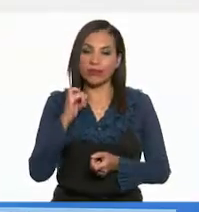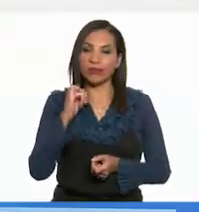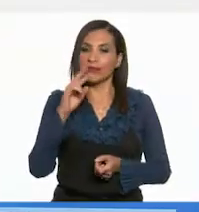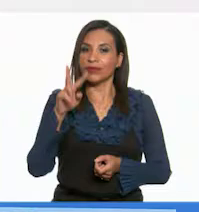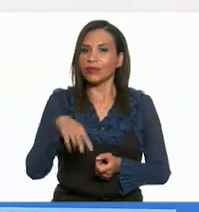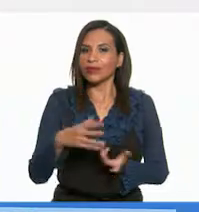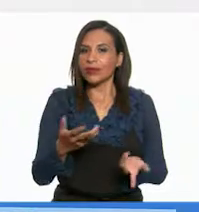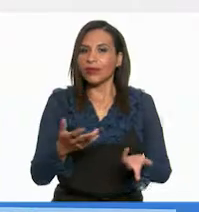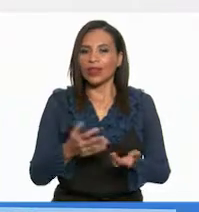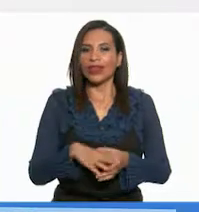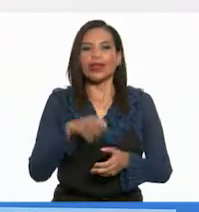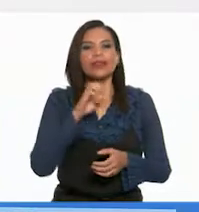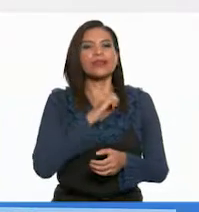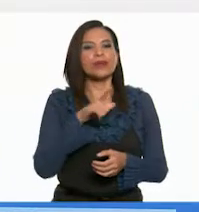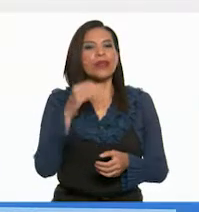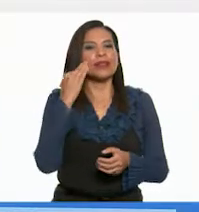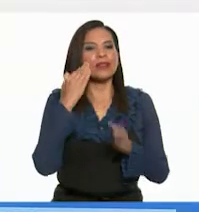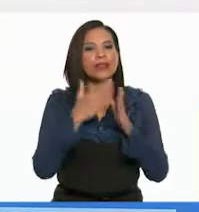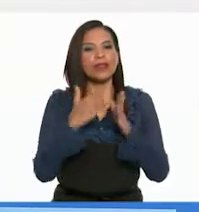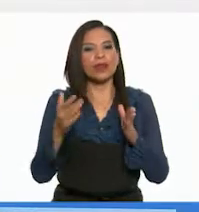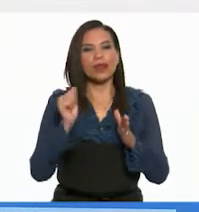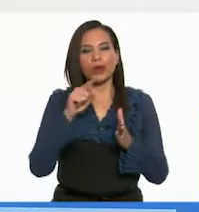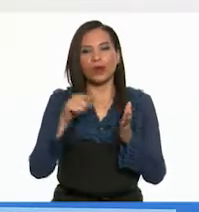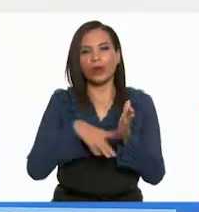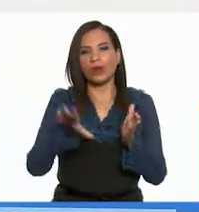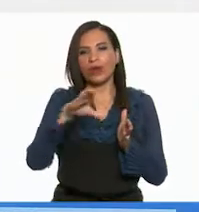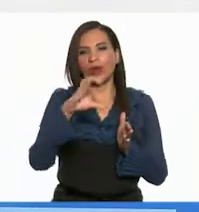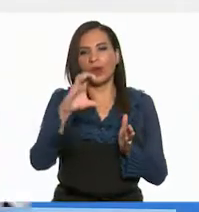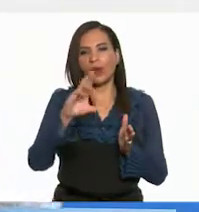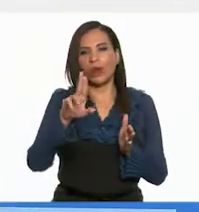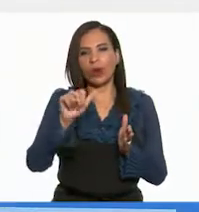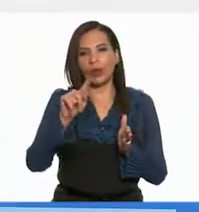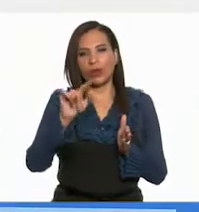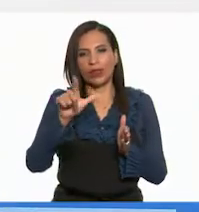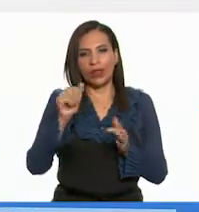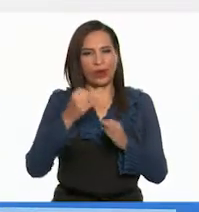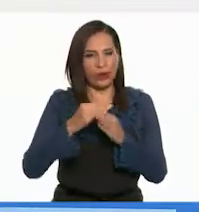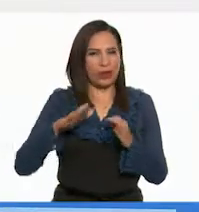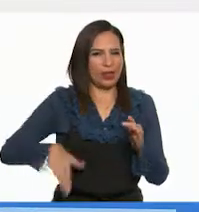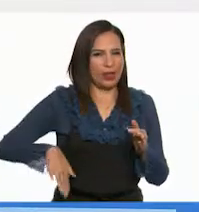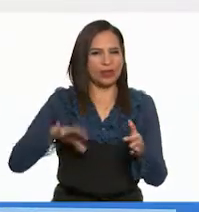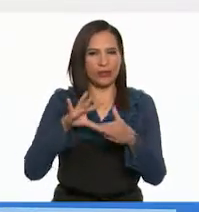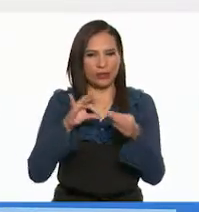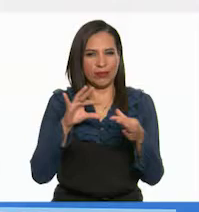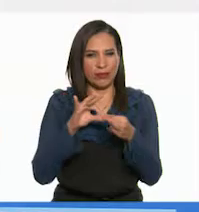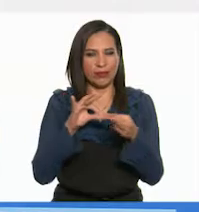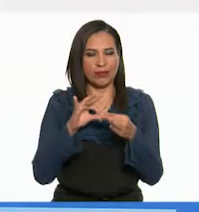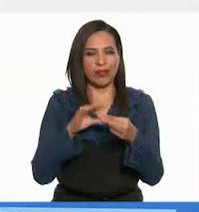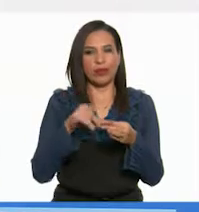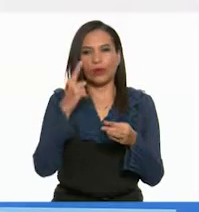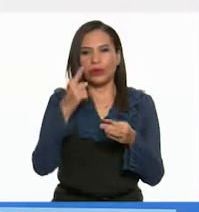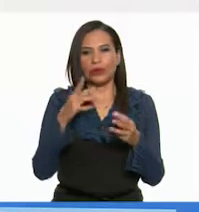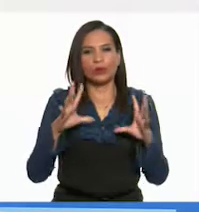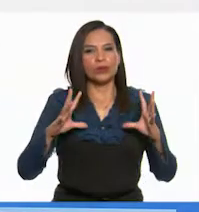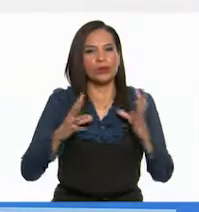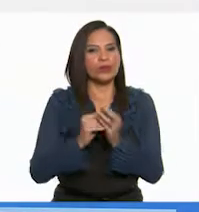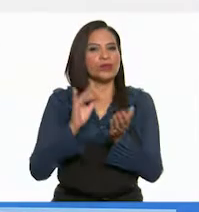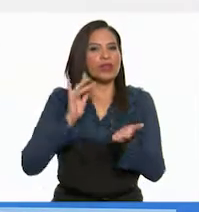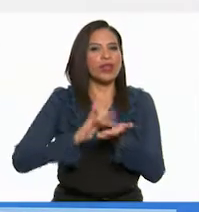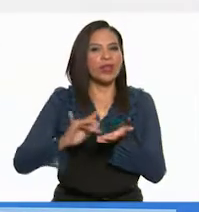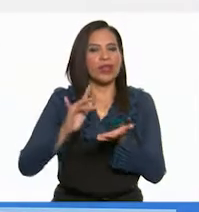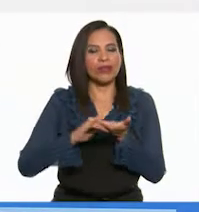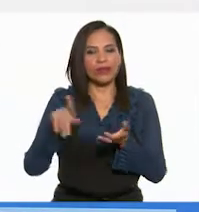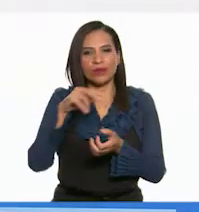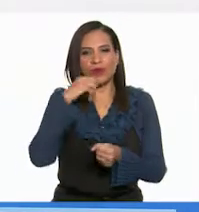es. En especial durante el sitio de Cuautla del que les platicaba anteriormente. Fue una suma de apoyos